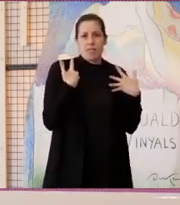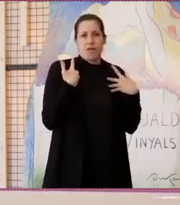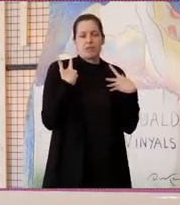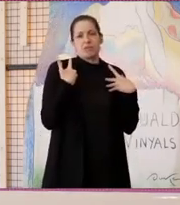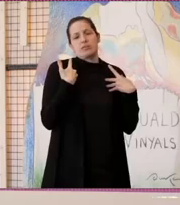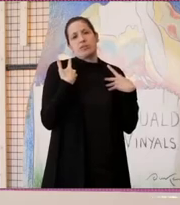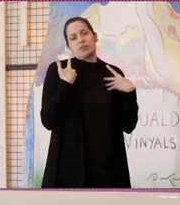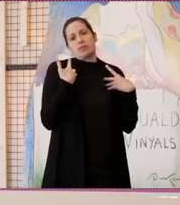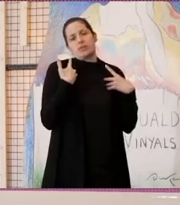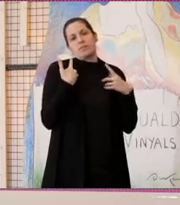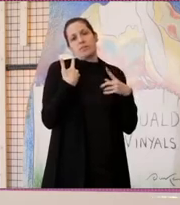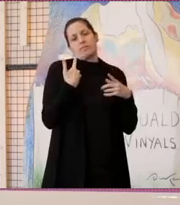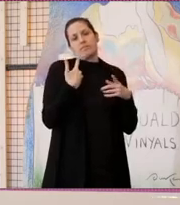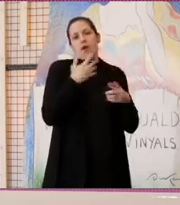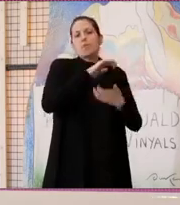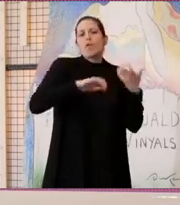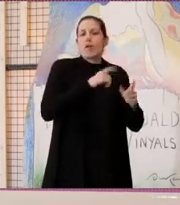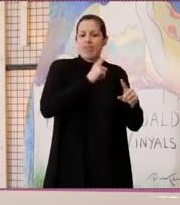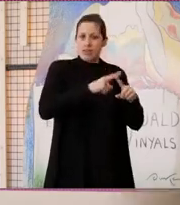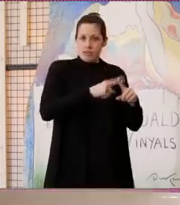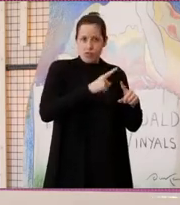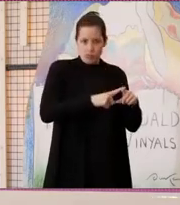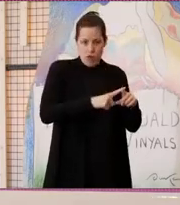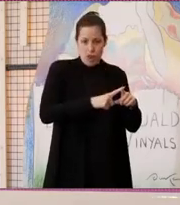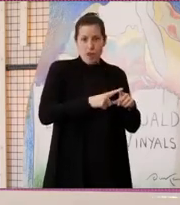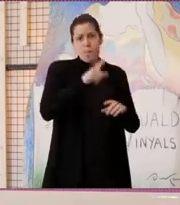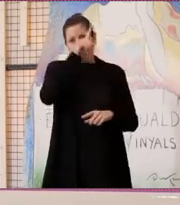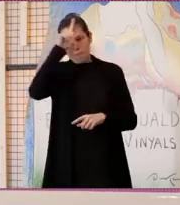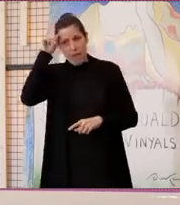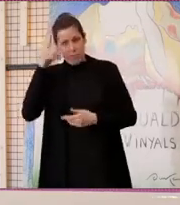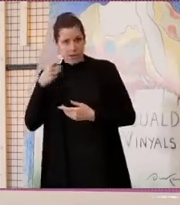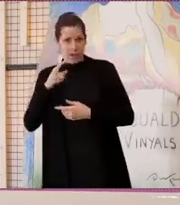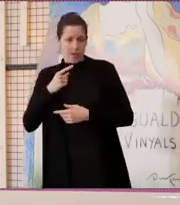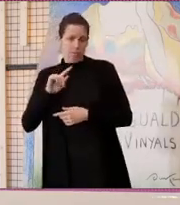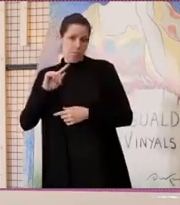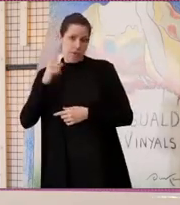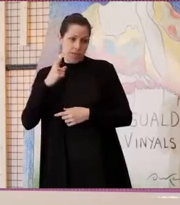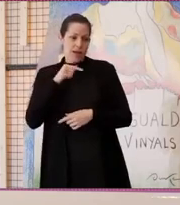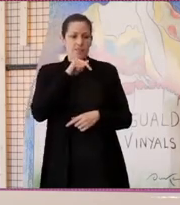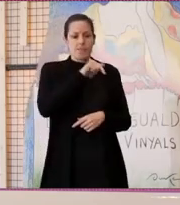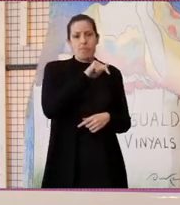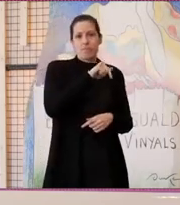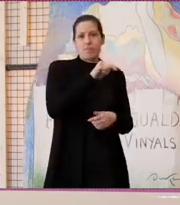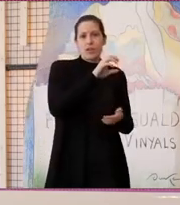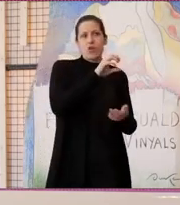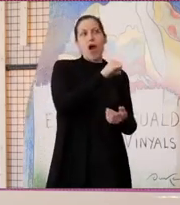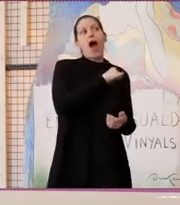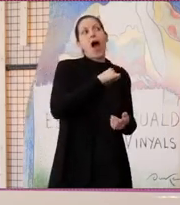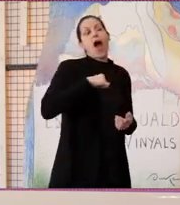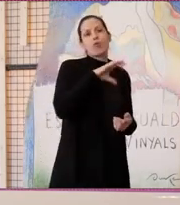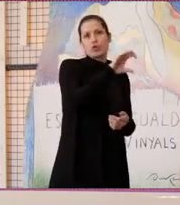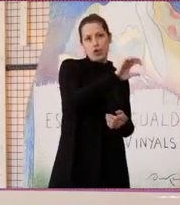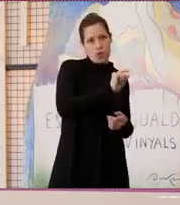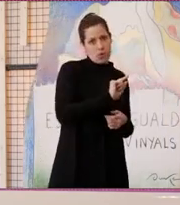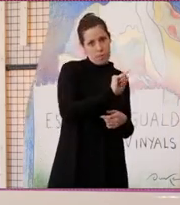municipal y este es el primer autonómico que se abrió en España un centro de crisis que pretende